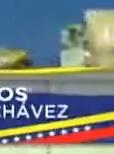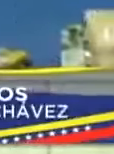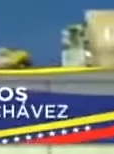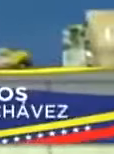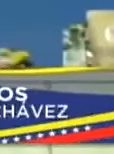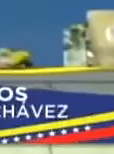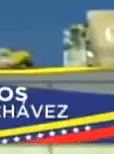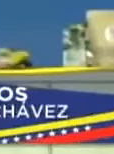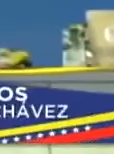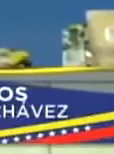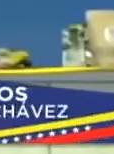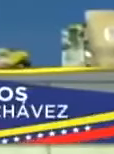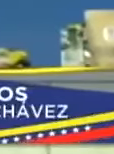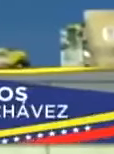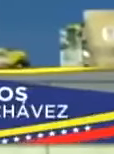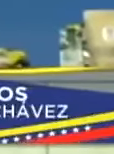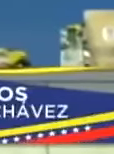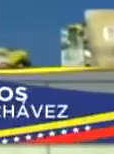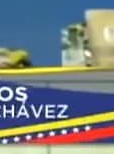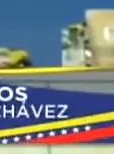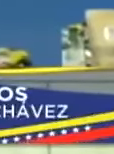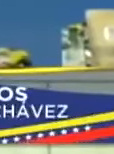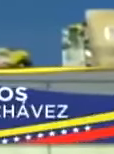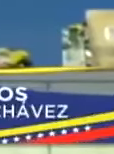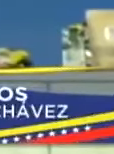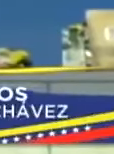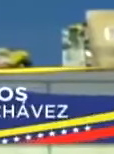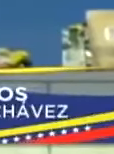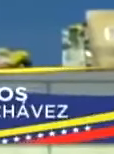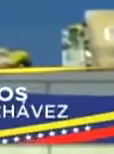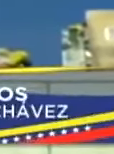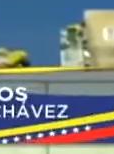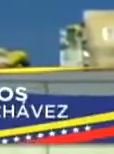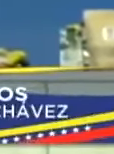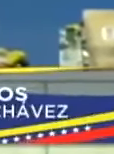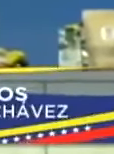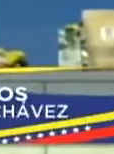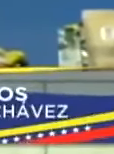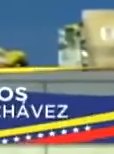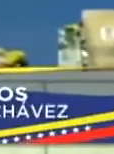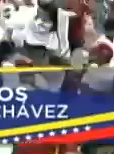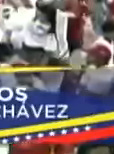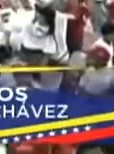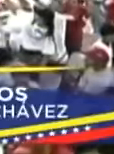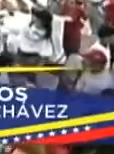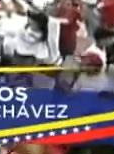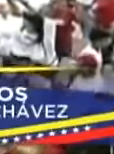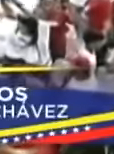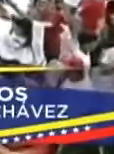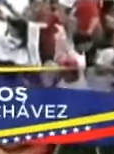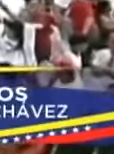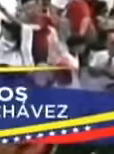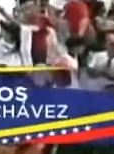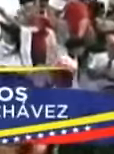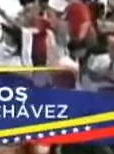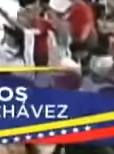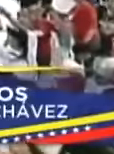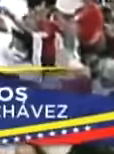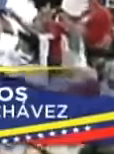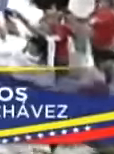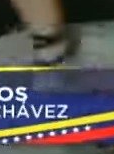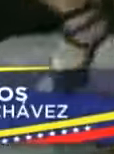Poder Popular con el fin de adecuarlos a los nuevos tiempos. Allí vemos el saludo del jefe de Estado Nicolás Maduro Moros,